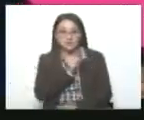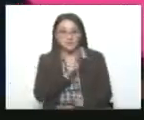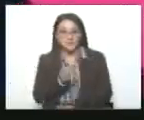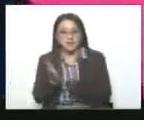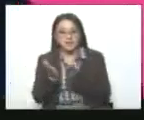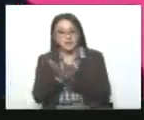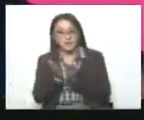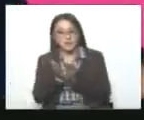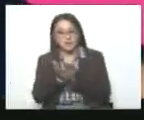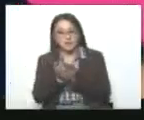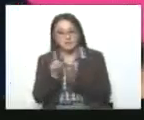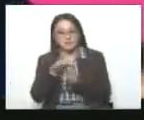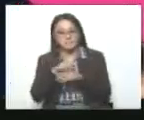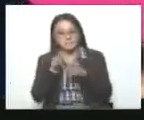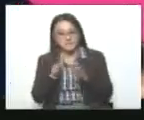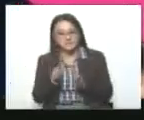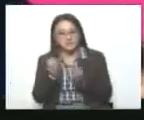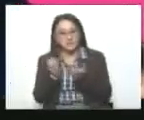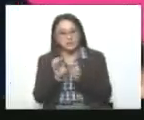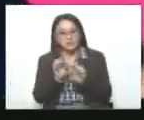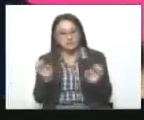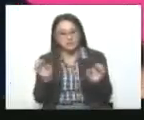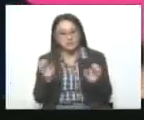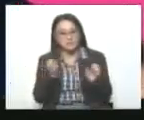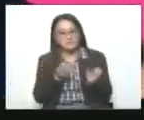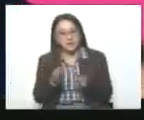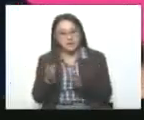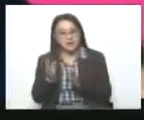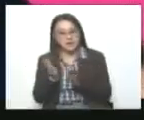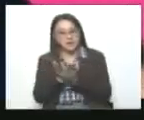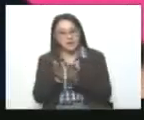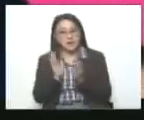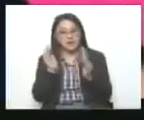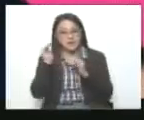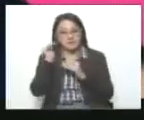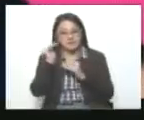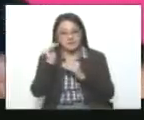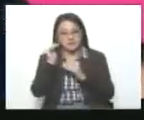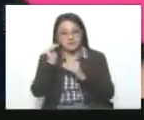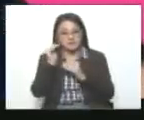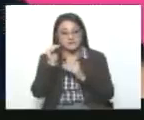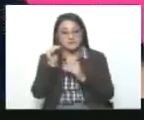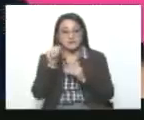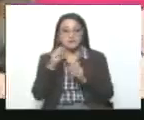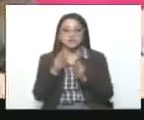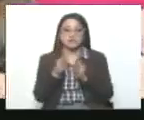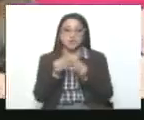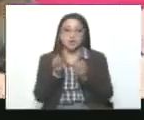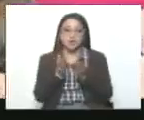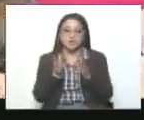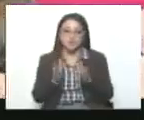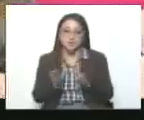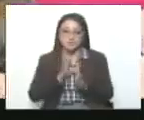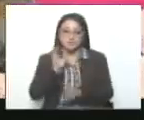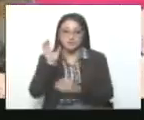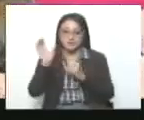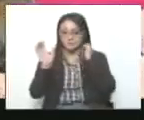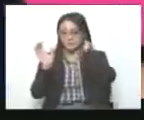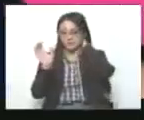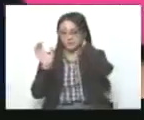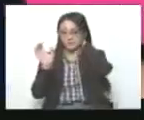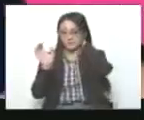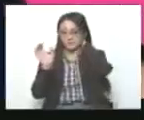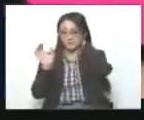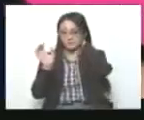que también está nuestra ministra de Educación, plan escolar que atiende nuestros estudiantes de la patria. Allí no